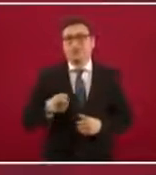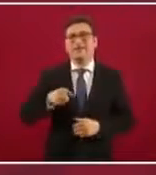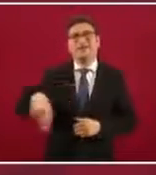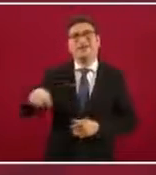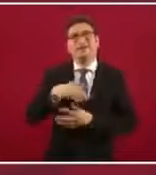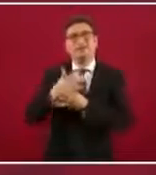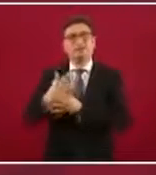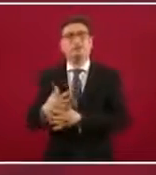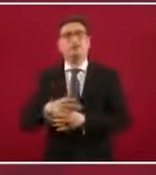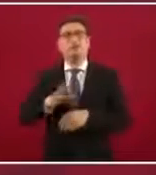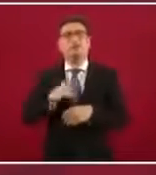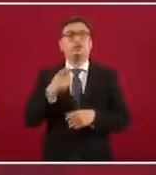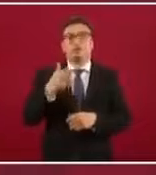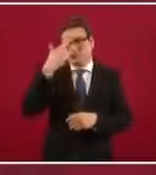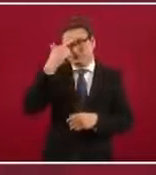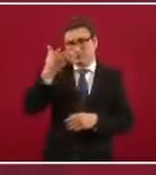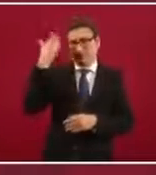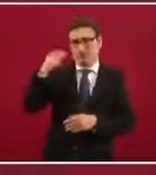después del fraude